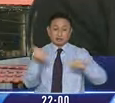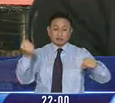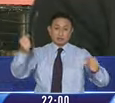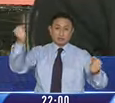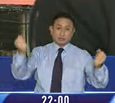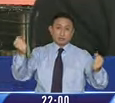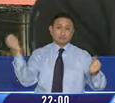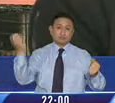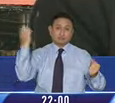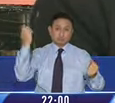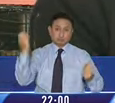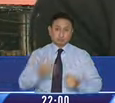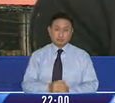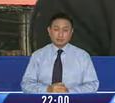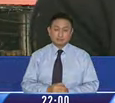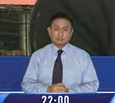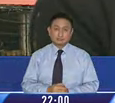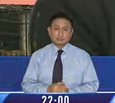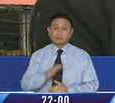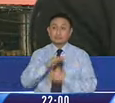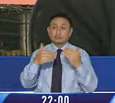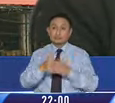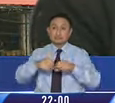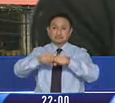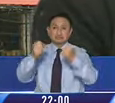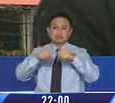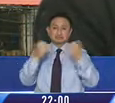la alarma y todo eso.